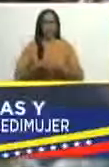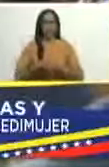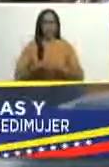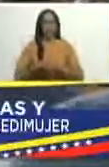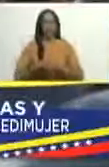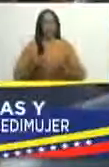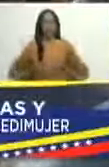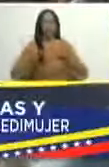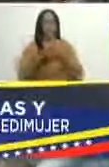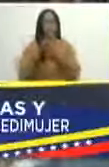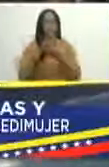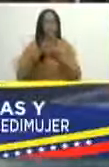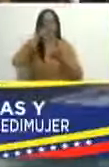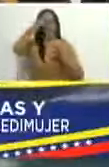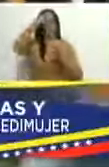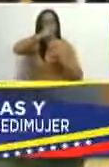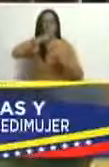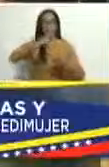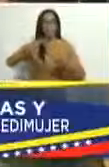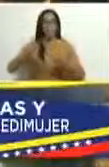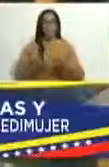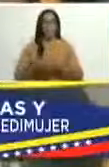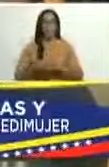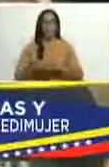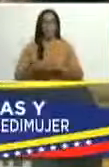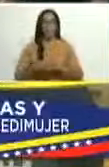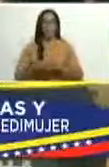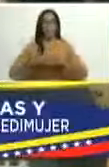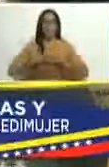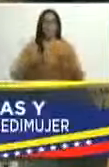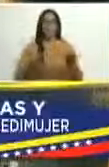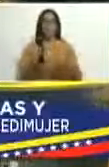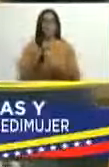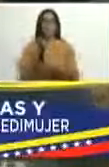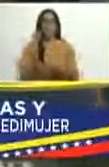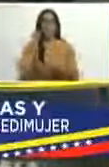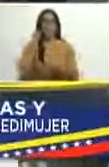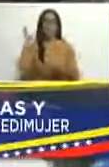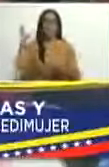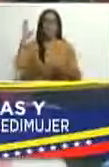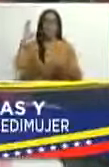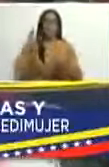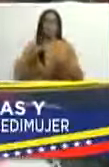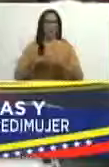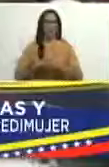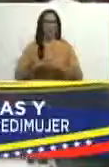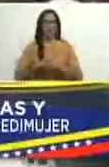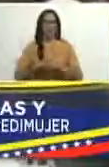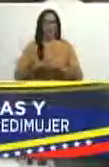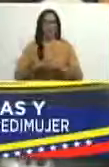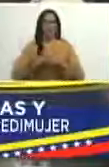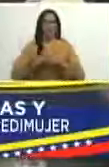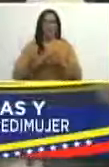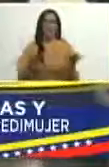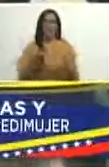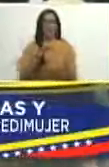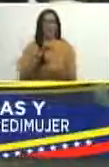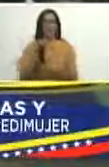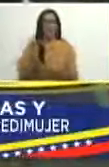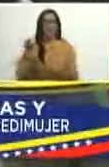Vamos a unir al pueblo. Les entrego a ustedes, mujeres, la patria. Les entrego a